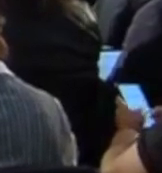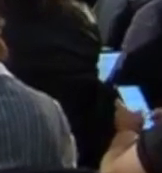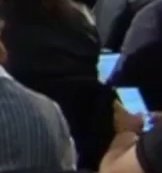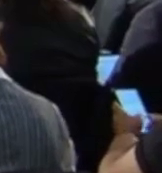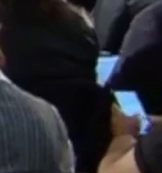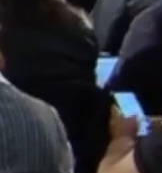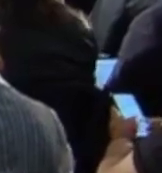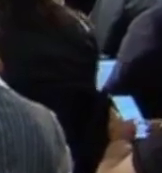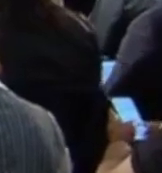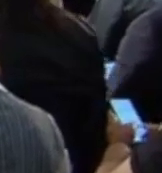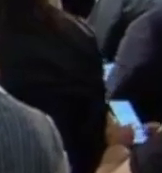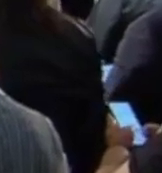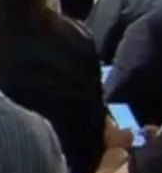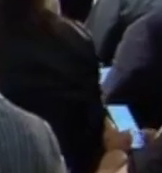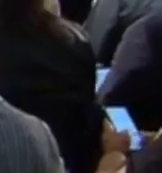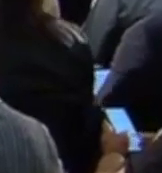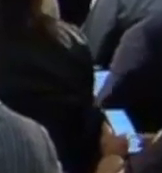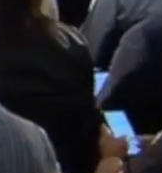de